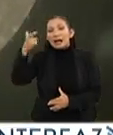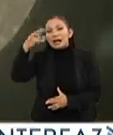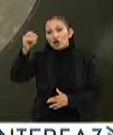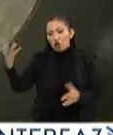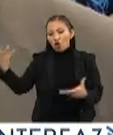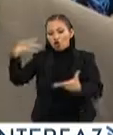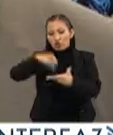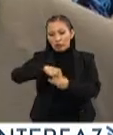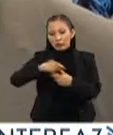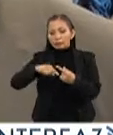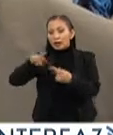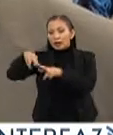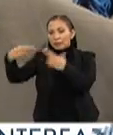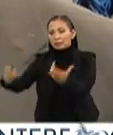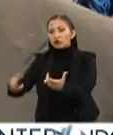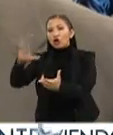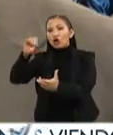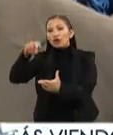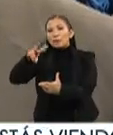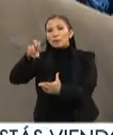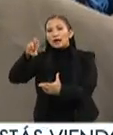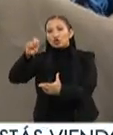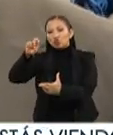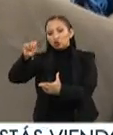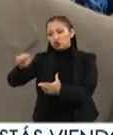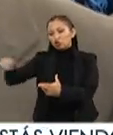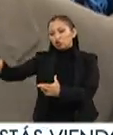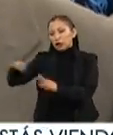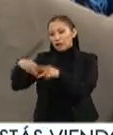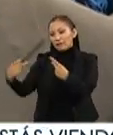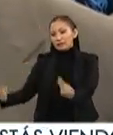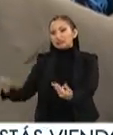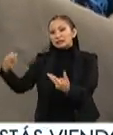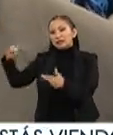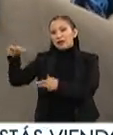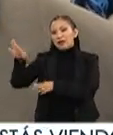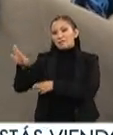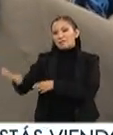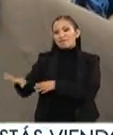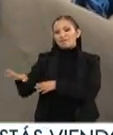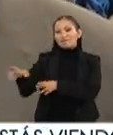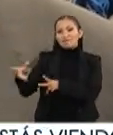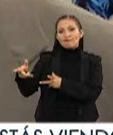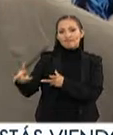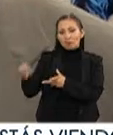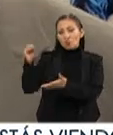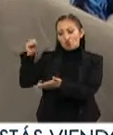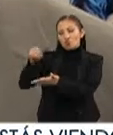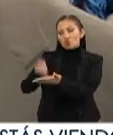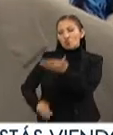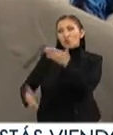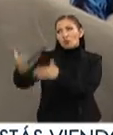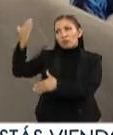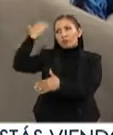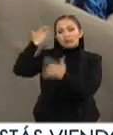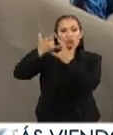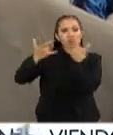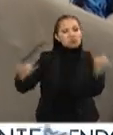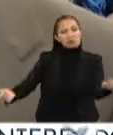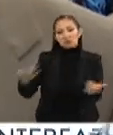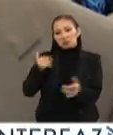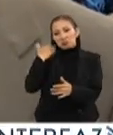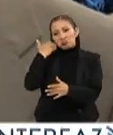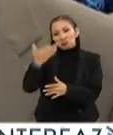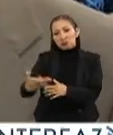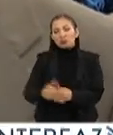integró, la revista Conversus, que es una revista que tiene ya una larga